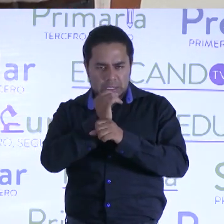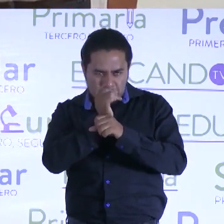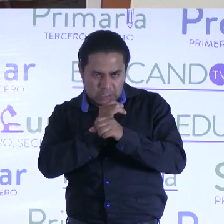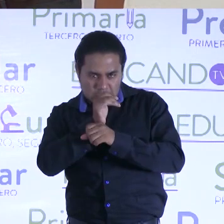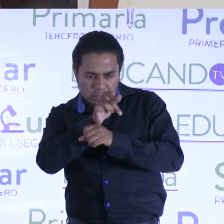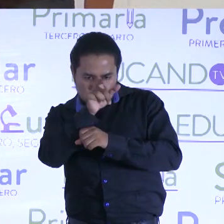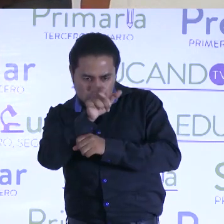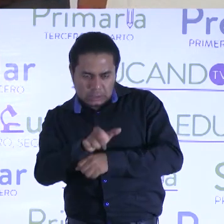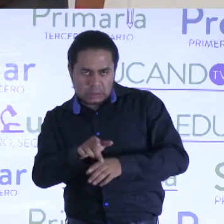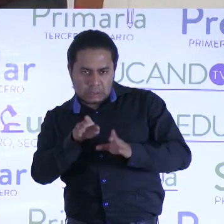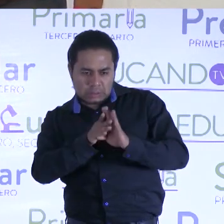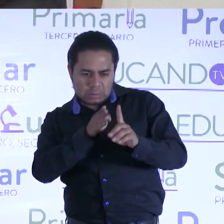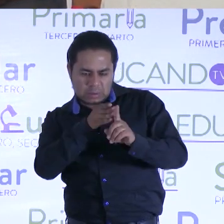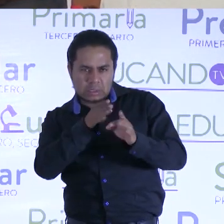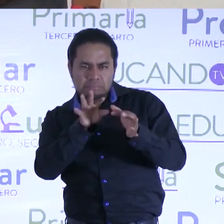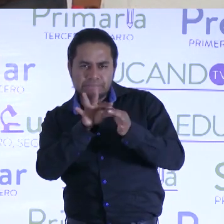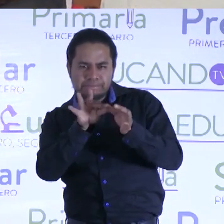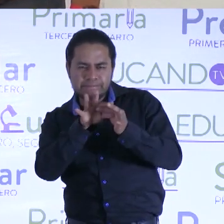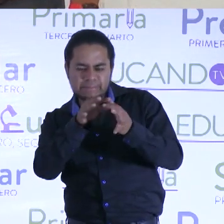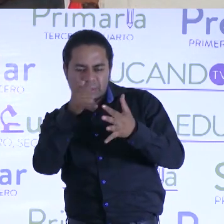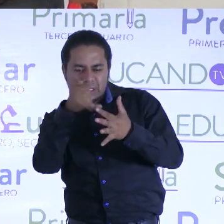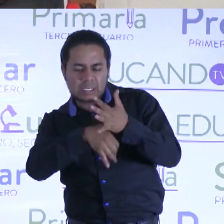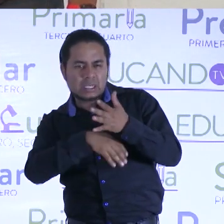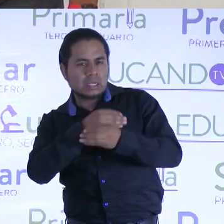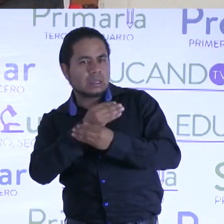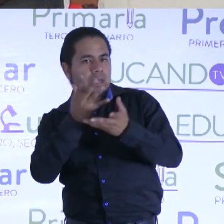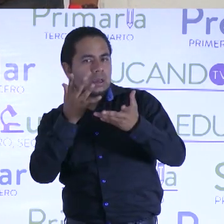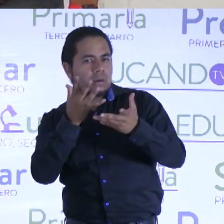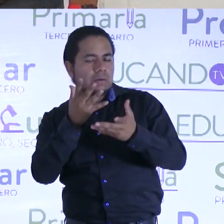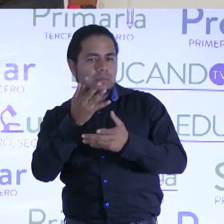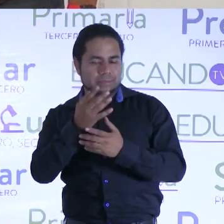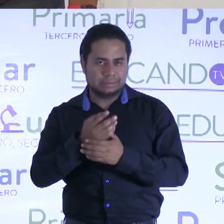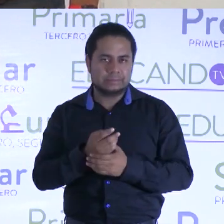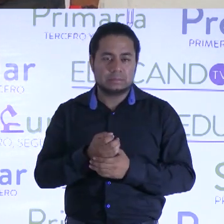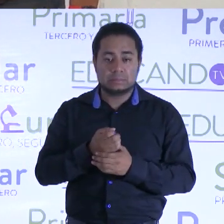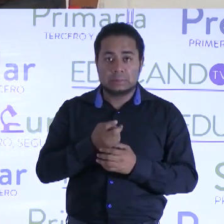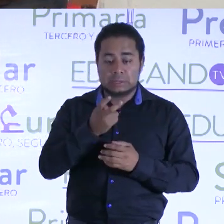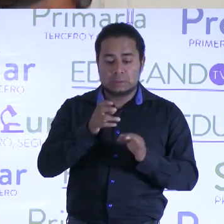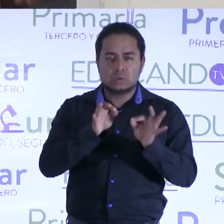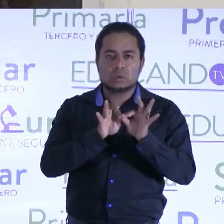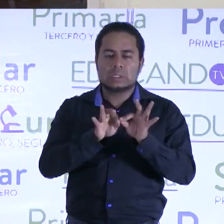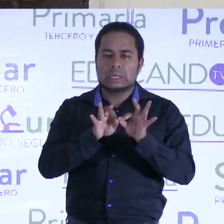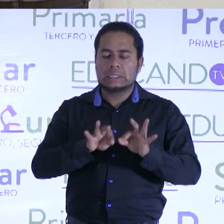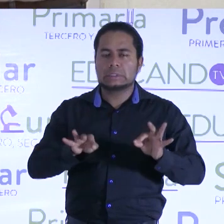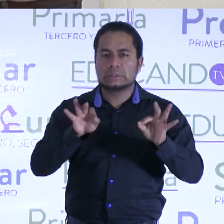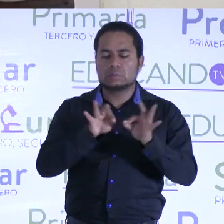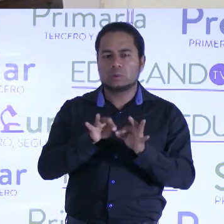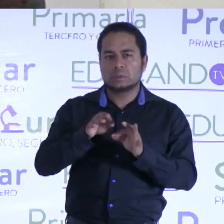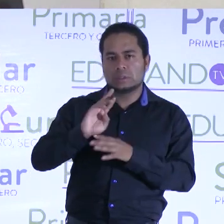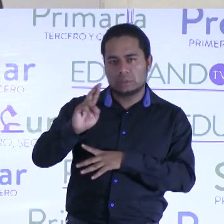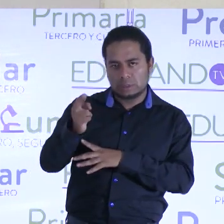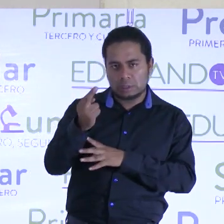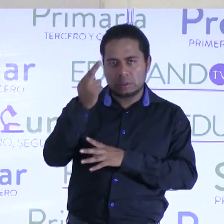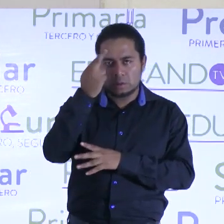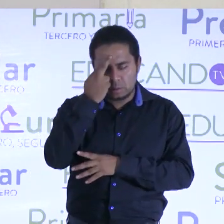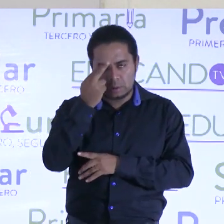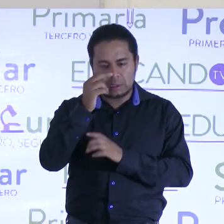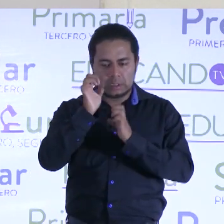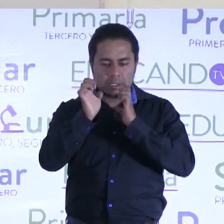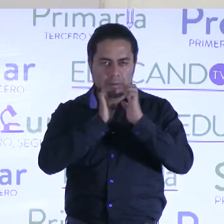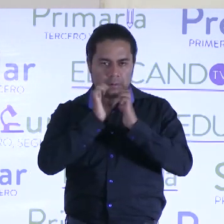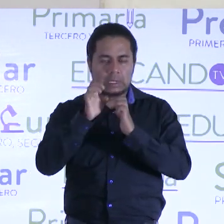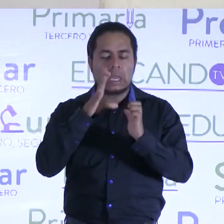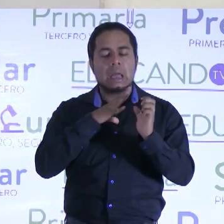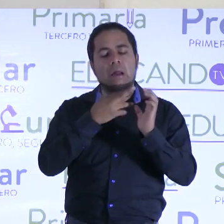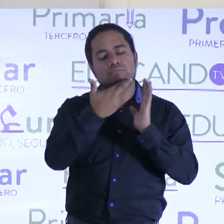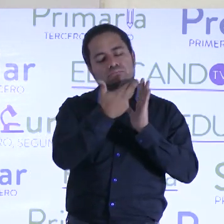para sustraer la información de manera detallada. Para esto, es muy importante